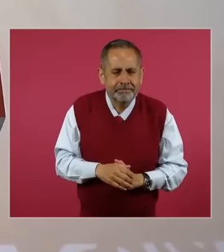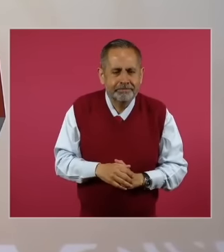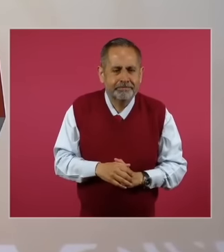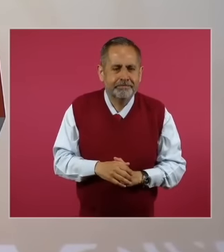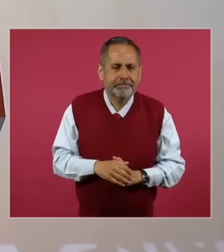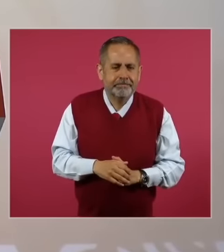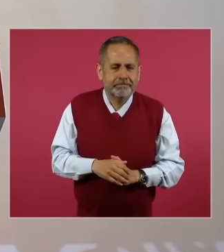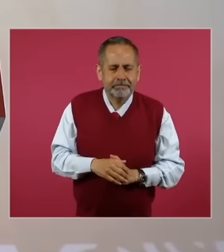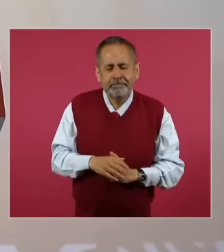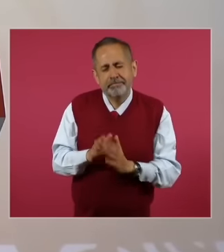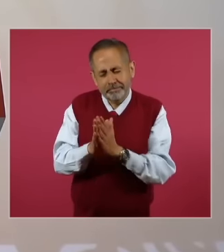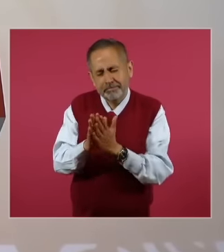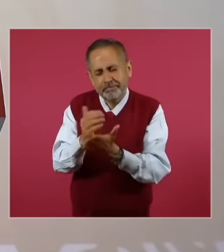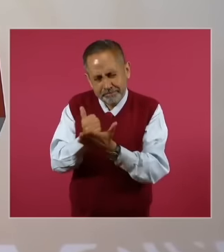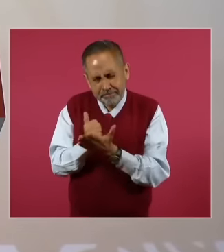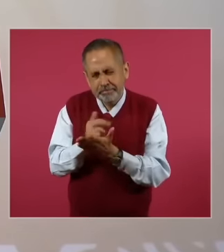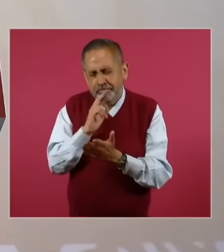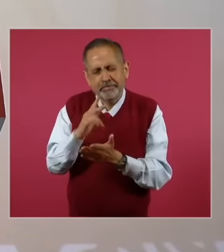me ayudan